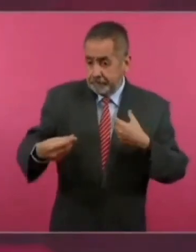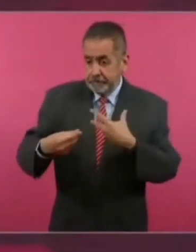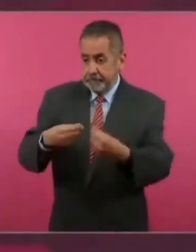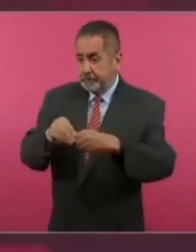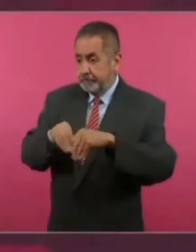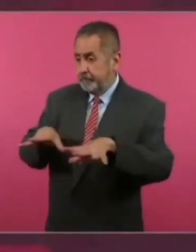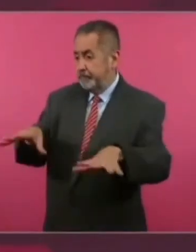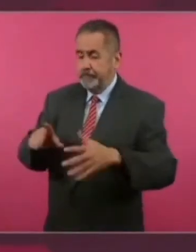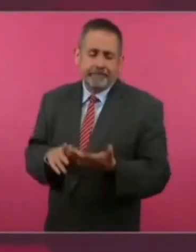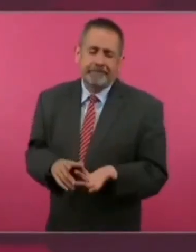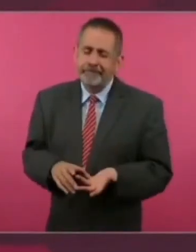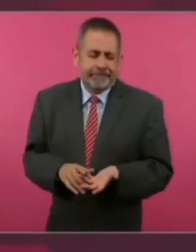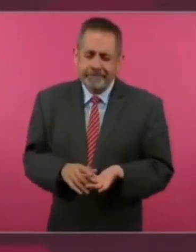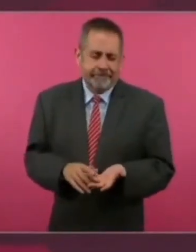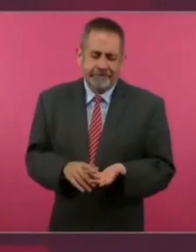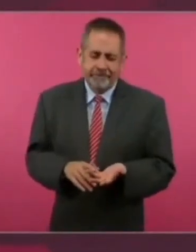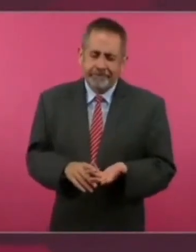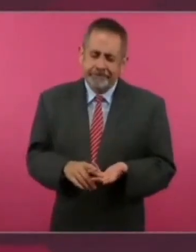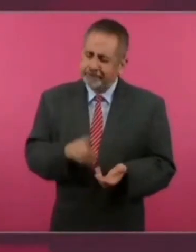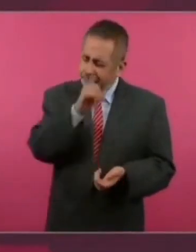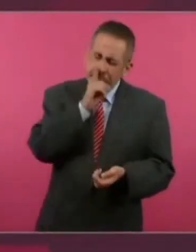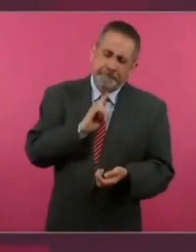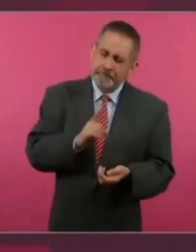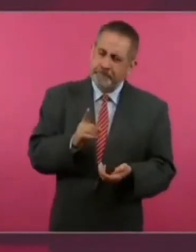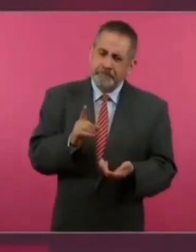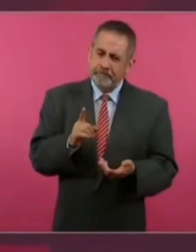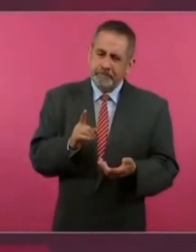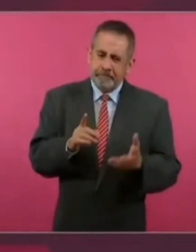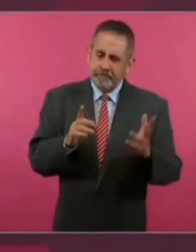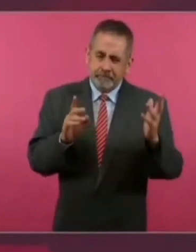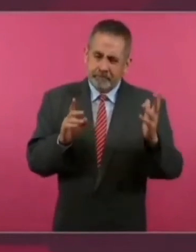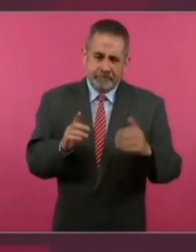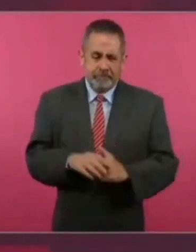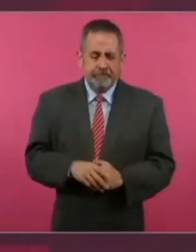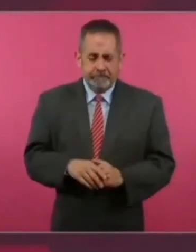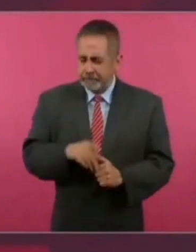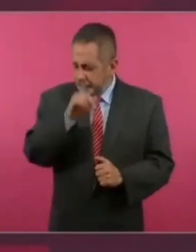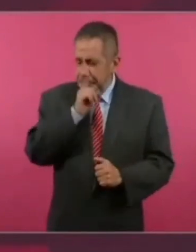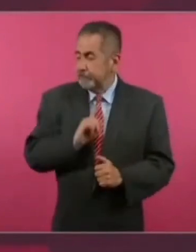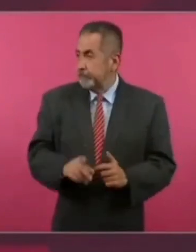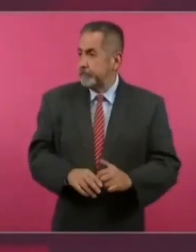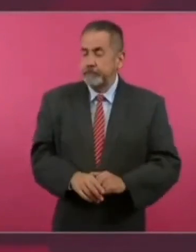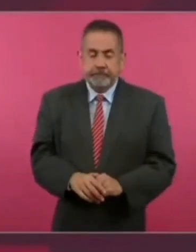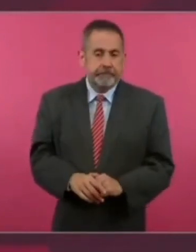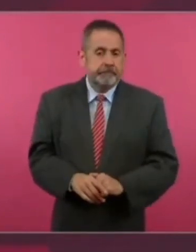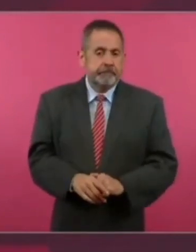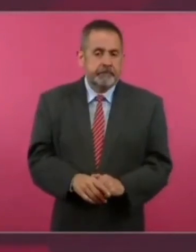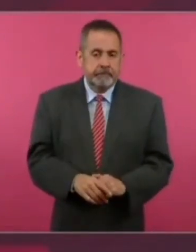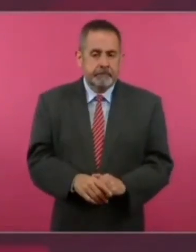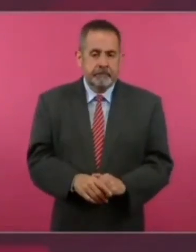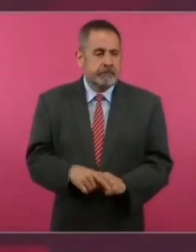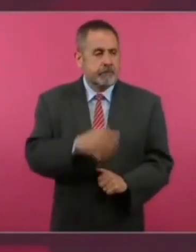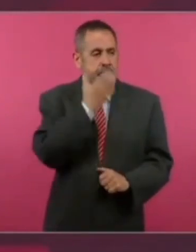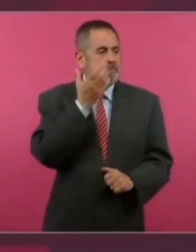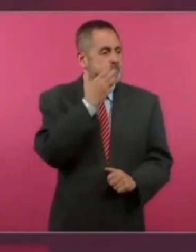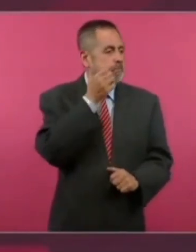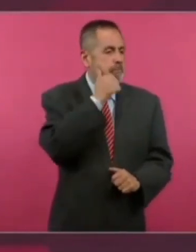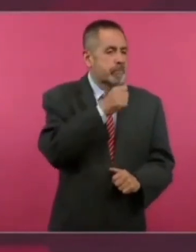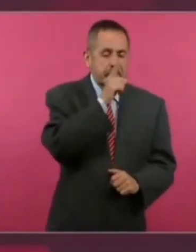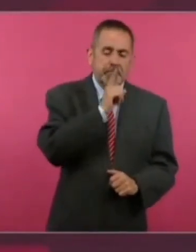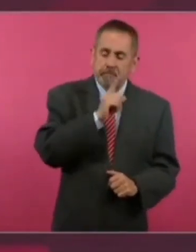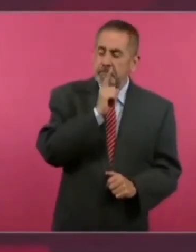permeable. Esa era una mentira muy usual.